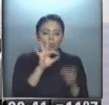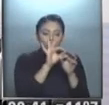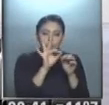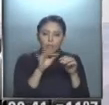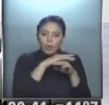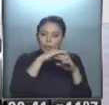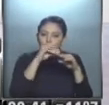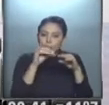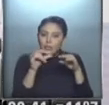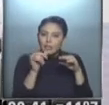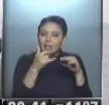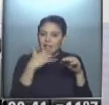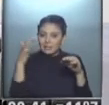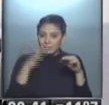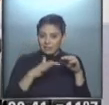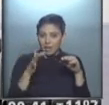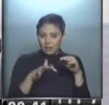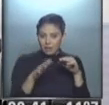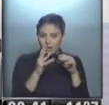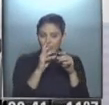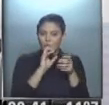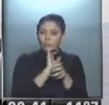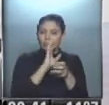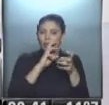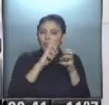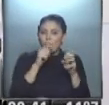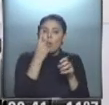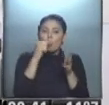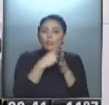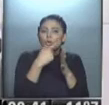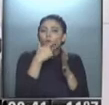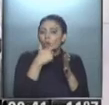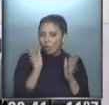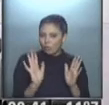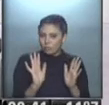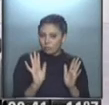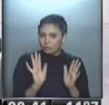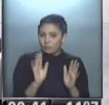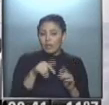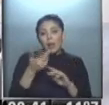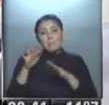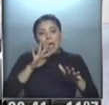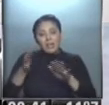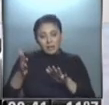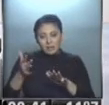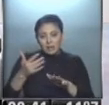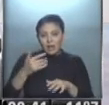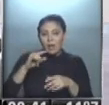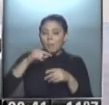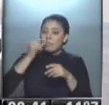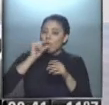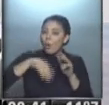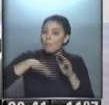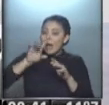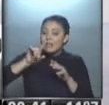capilar arterial o venoso, y es un puntito colorado. La moderada es más que la leve,